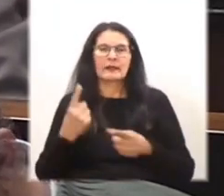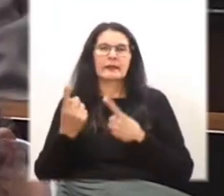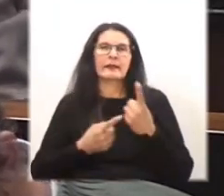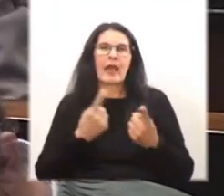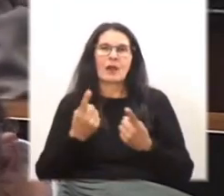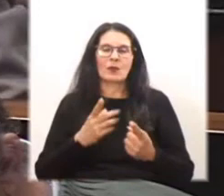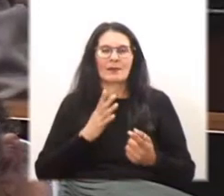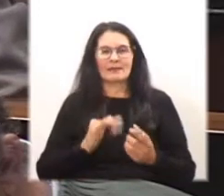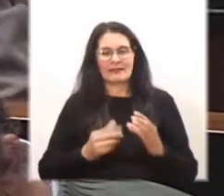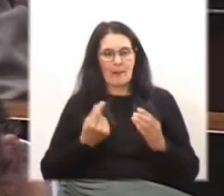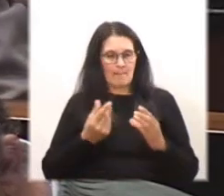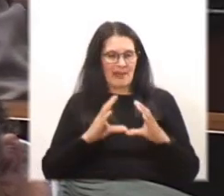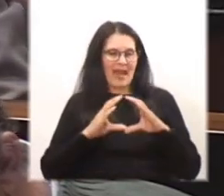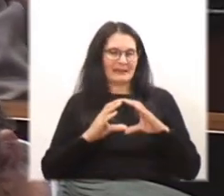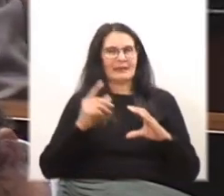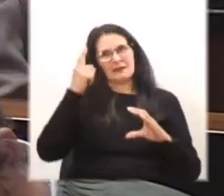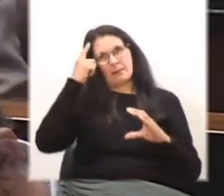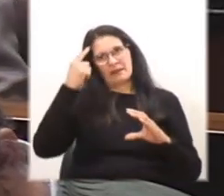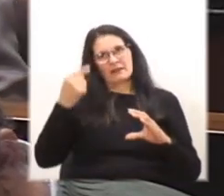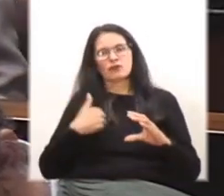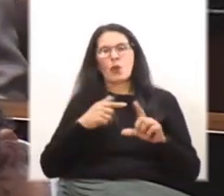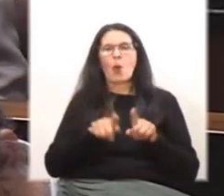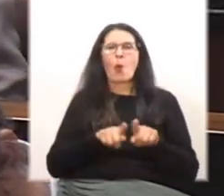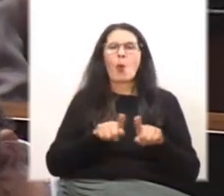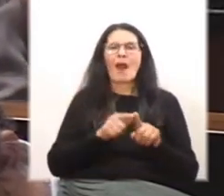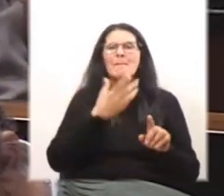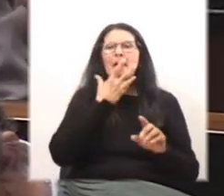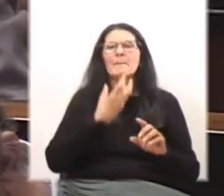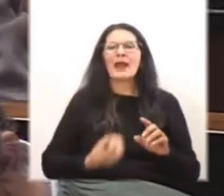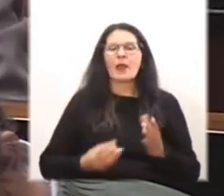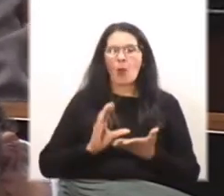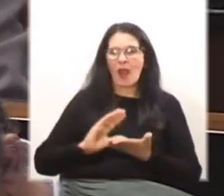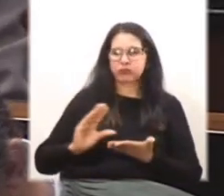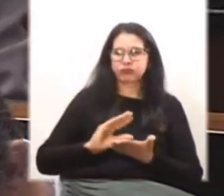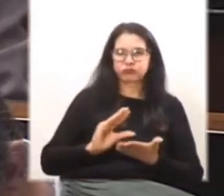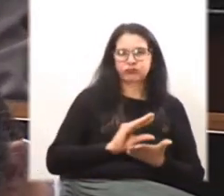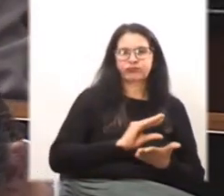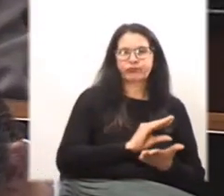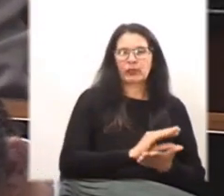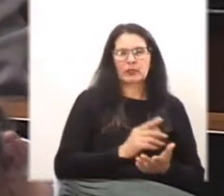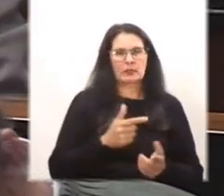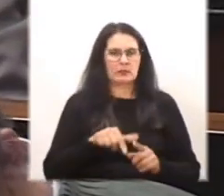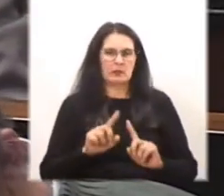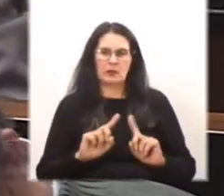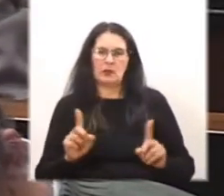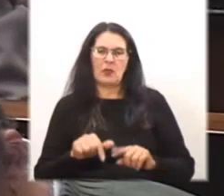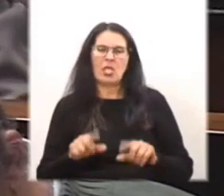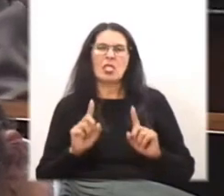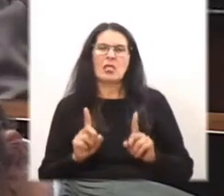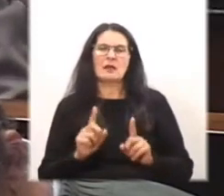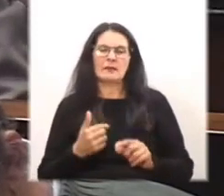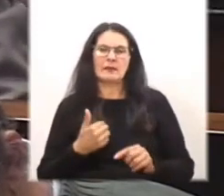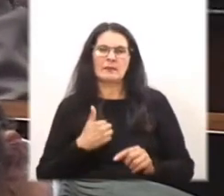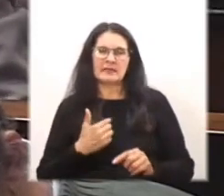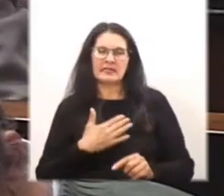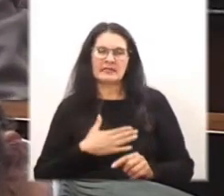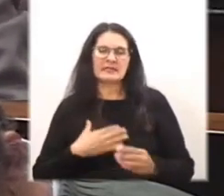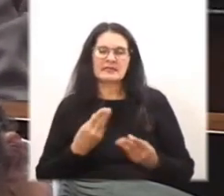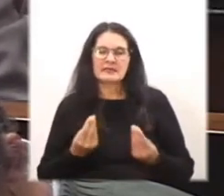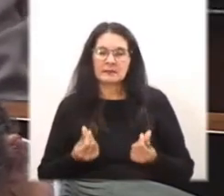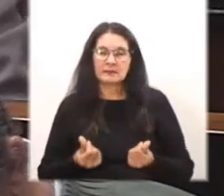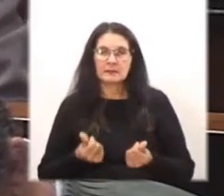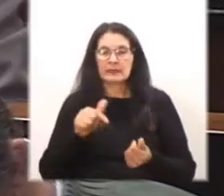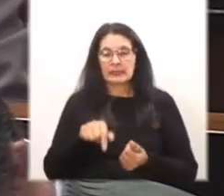con plata y se cree que es Papá Noel. Es necesario hacer una investigación previa. Mi sensación es que se utilizaba